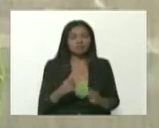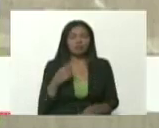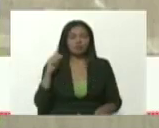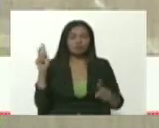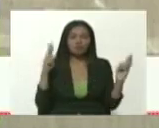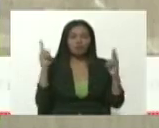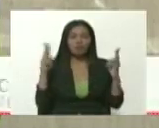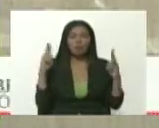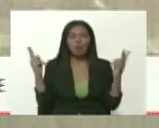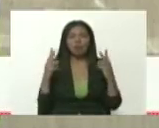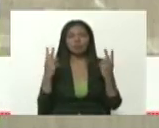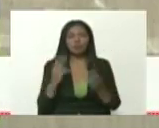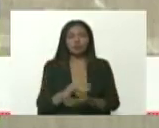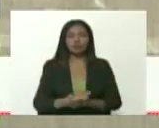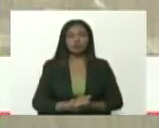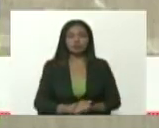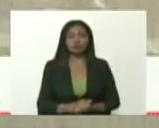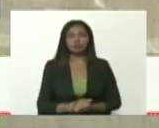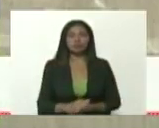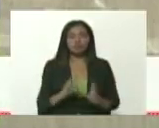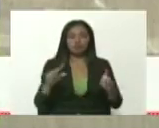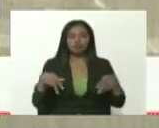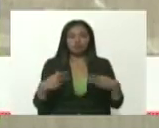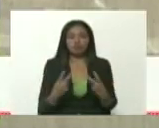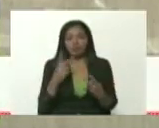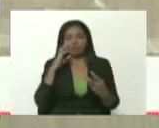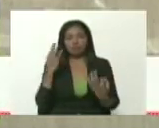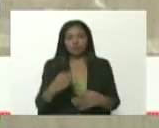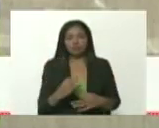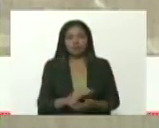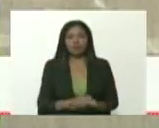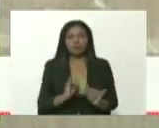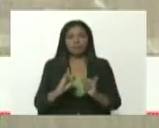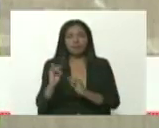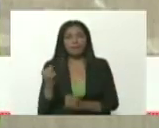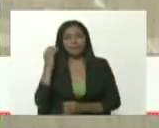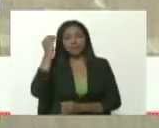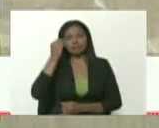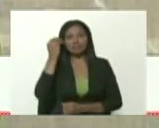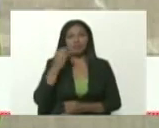a la victoria. Ratificado por esta opinión.